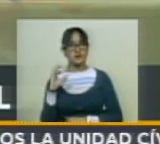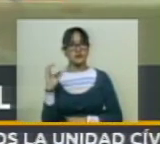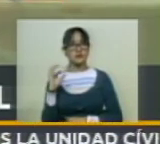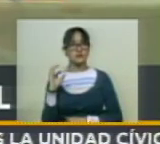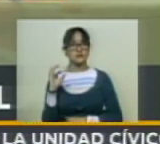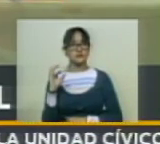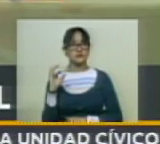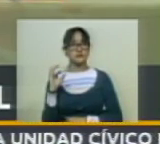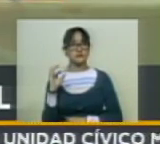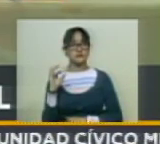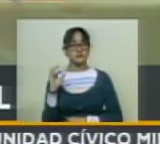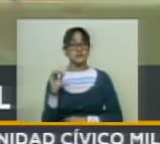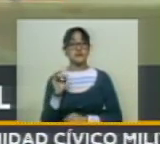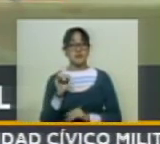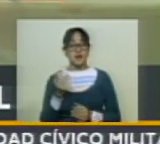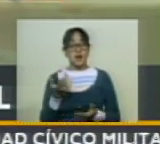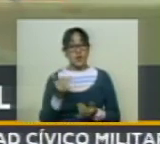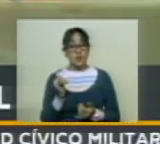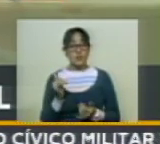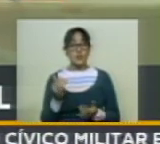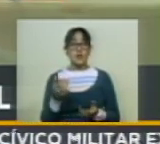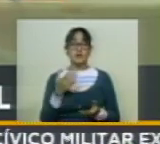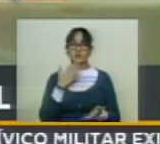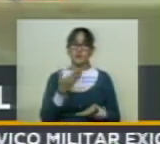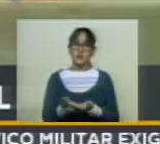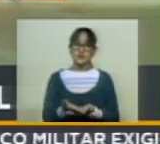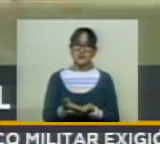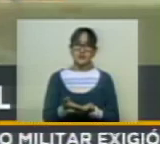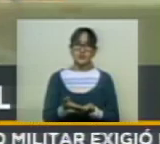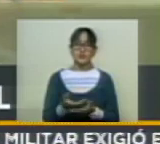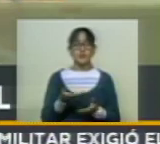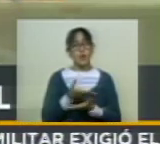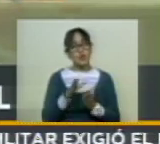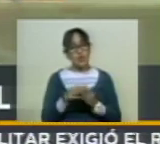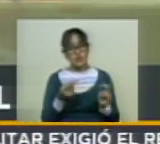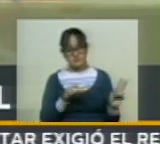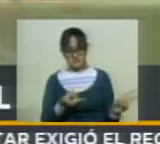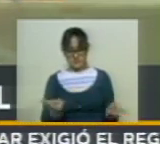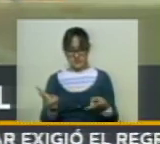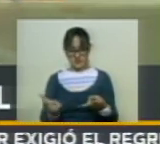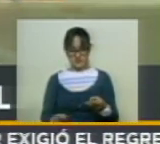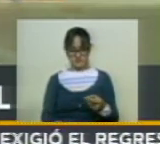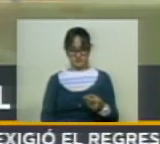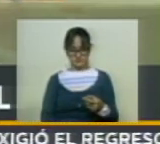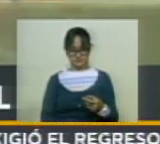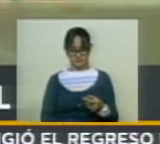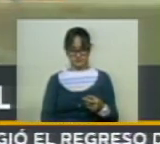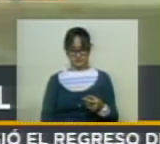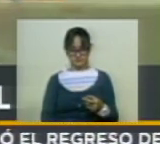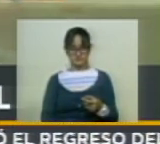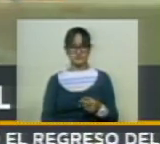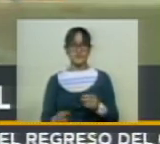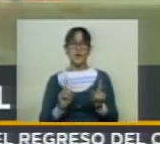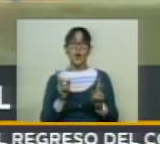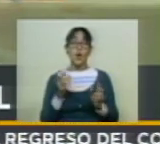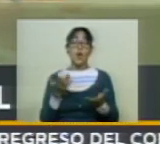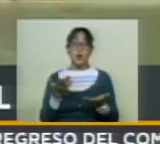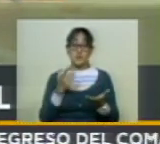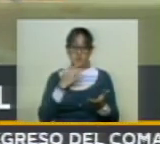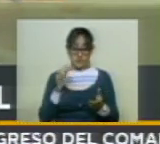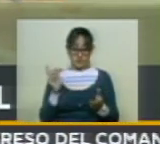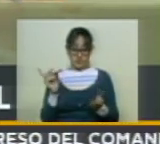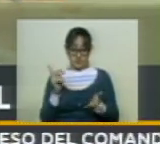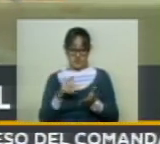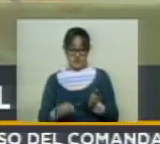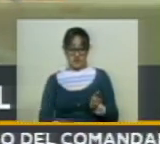allí una solicitud y nosotros invitamos, no descartamos. eso, si van a venir o